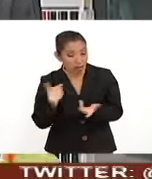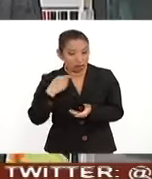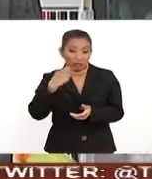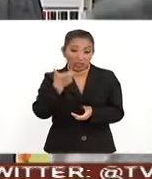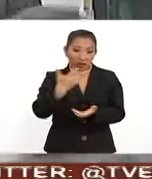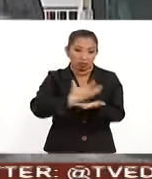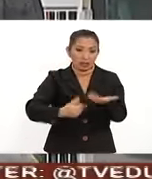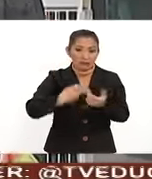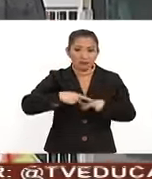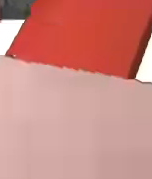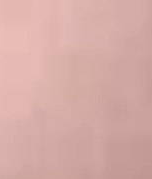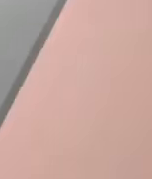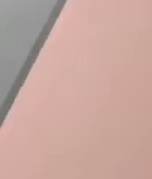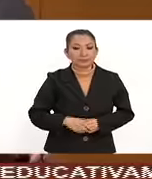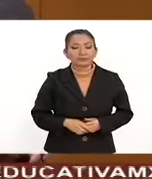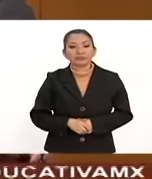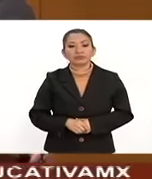país.